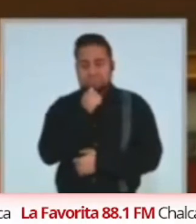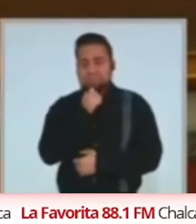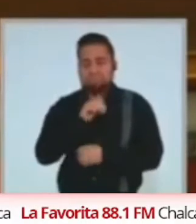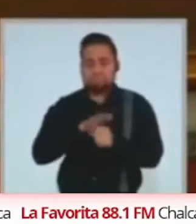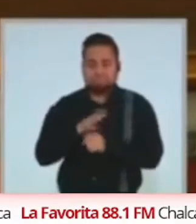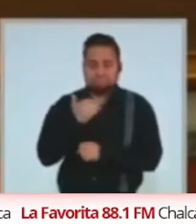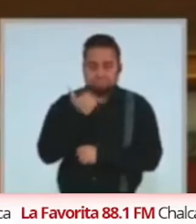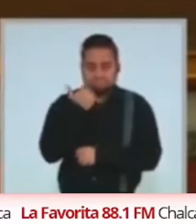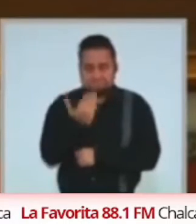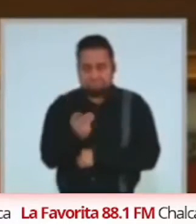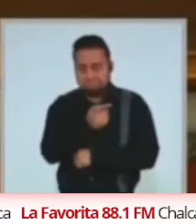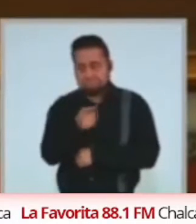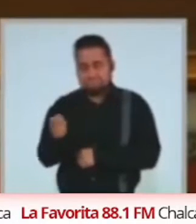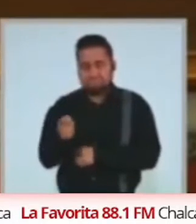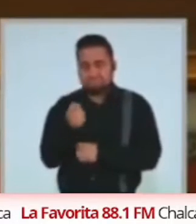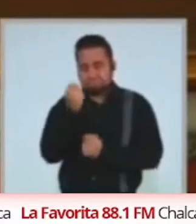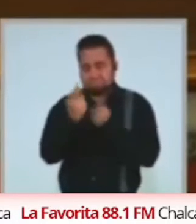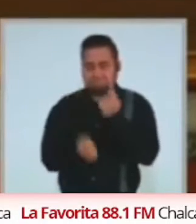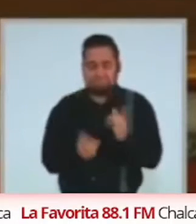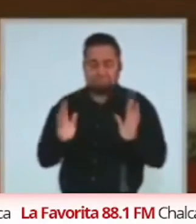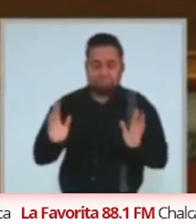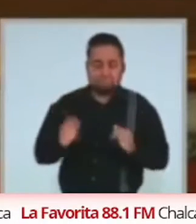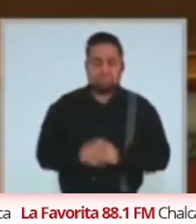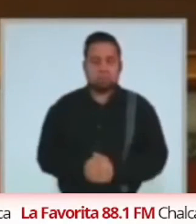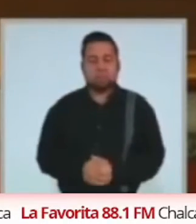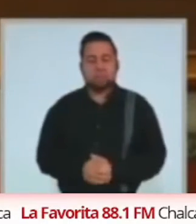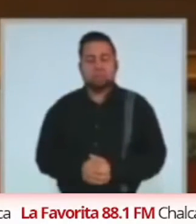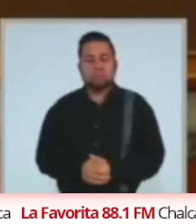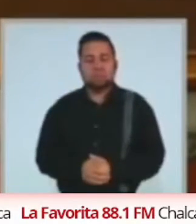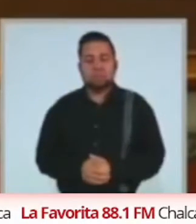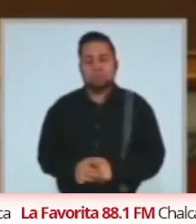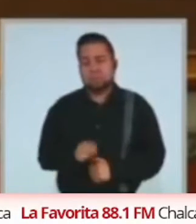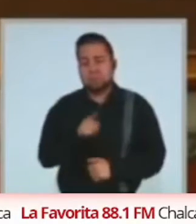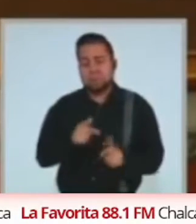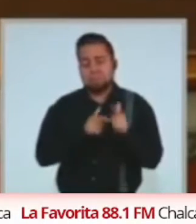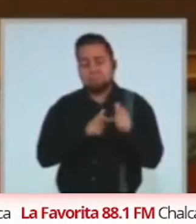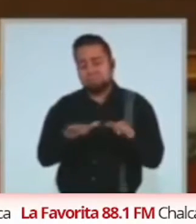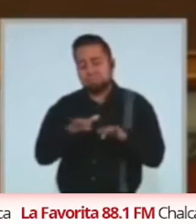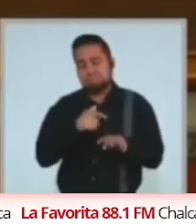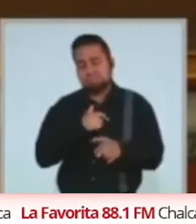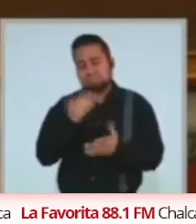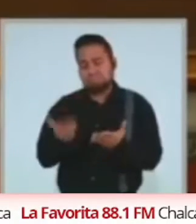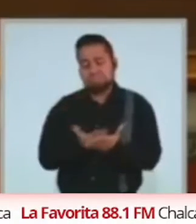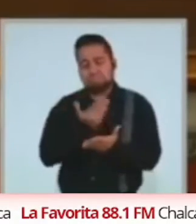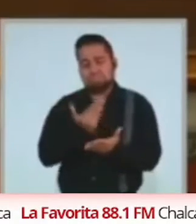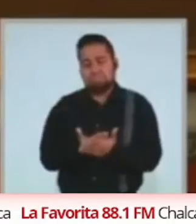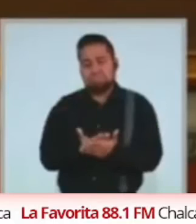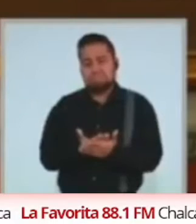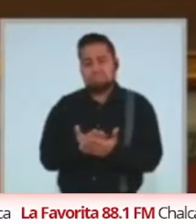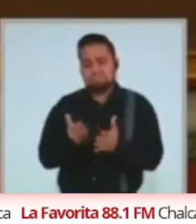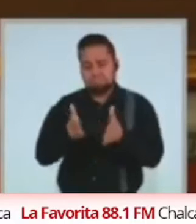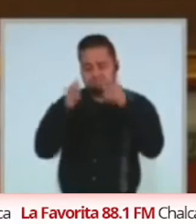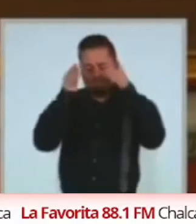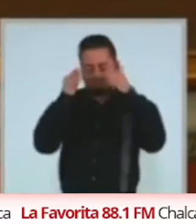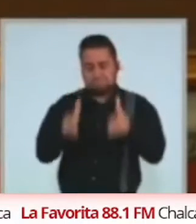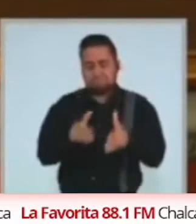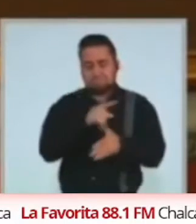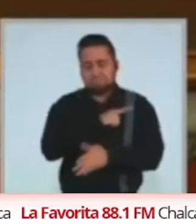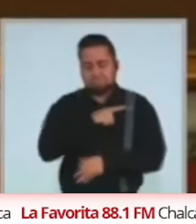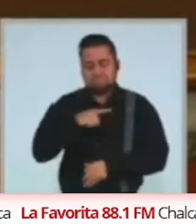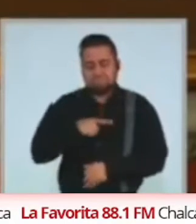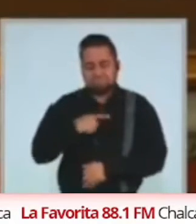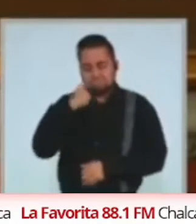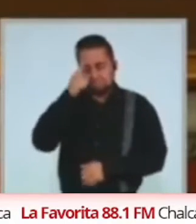aspiraciones tengan algunos. Por lo menos están trabajando. Yo les he pedido la dedicación completa